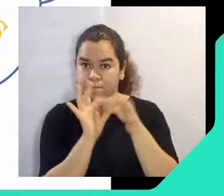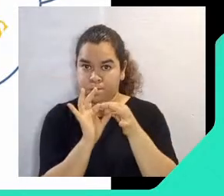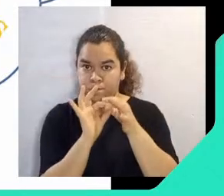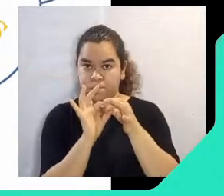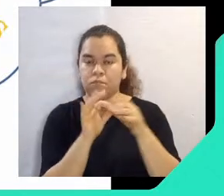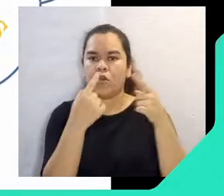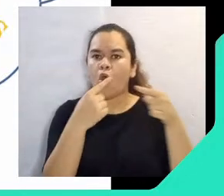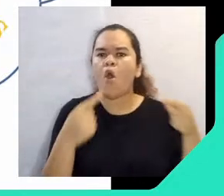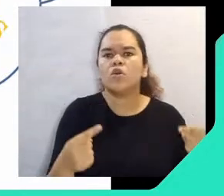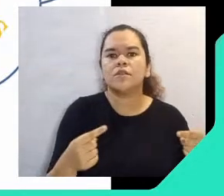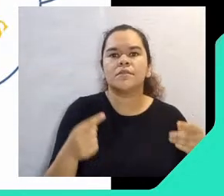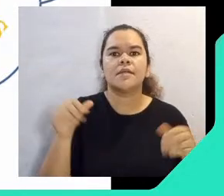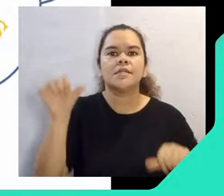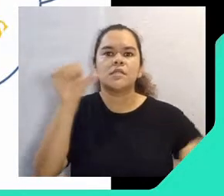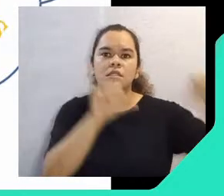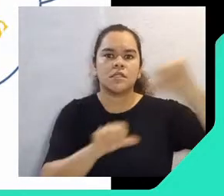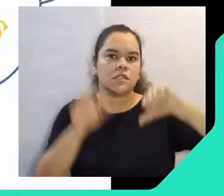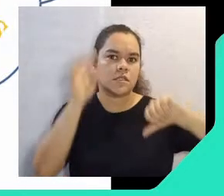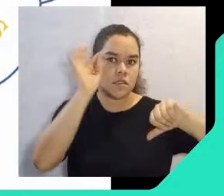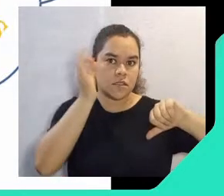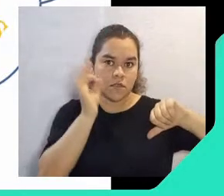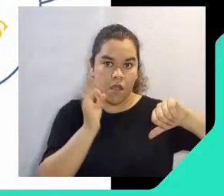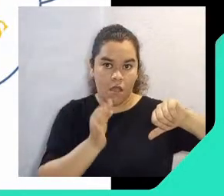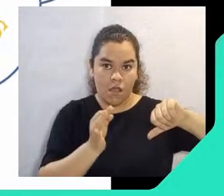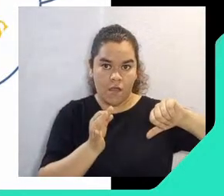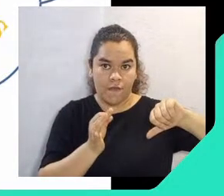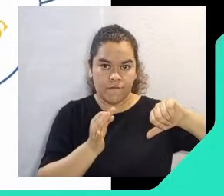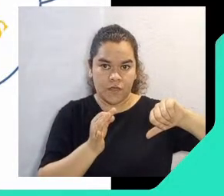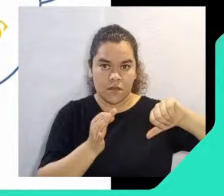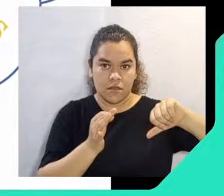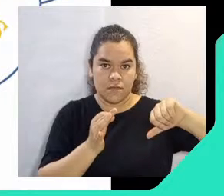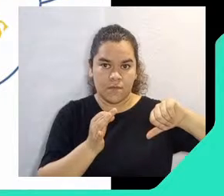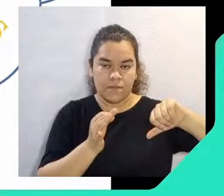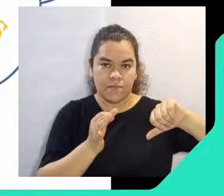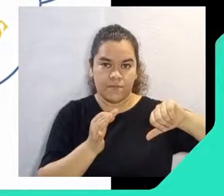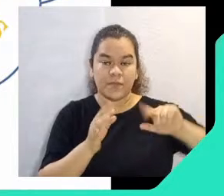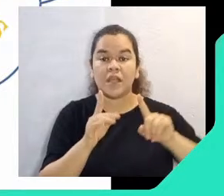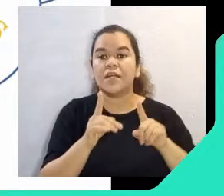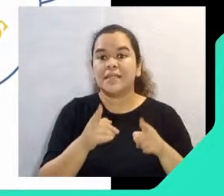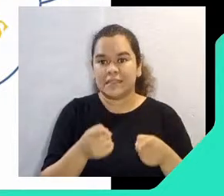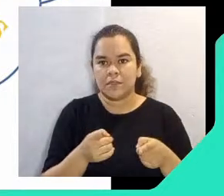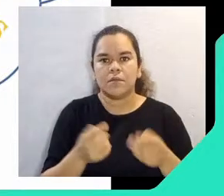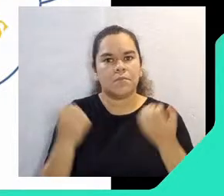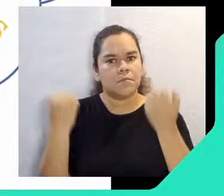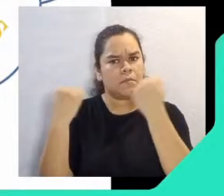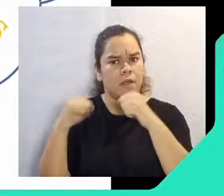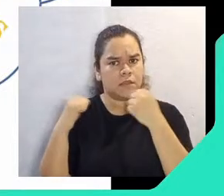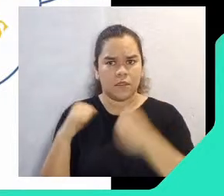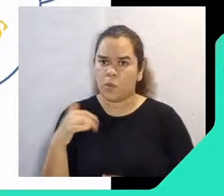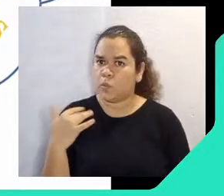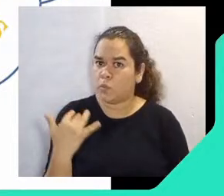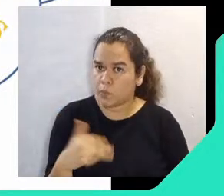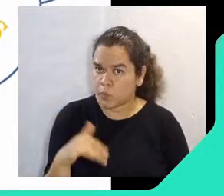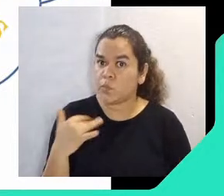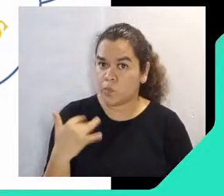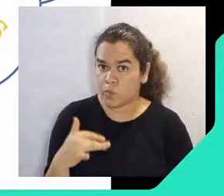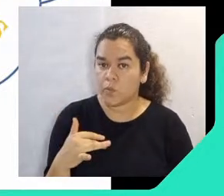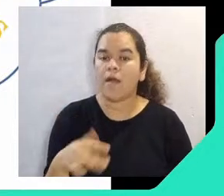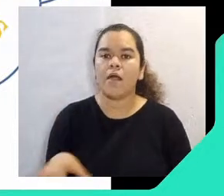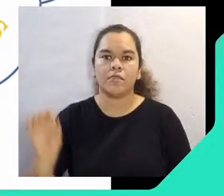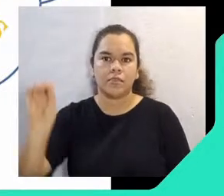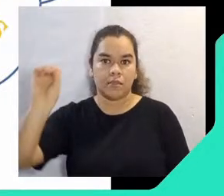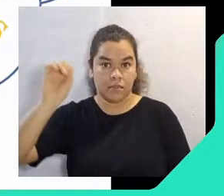conocimiento científico, una fuerte formación en la práctica, en la